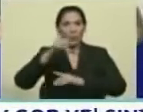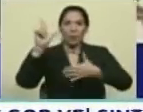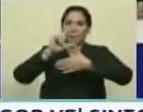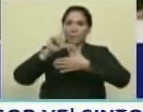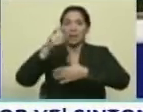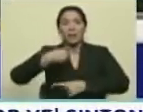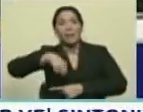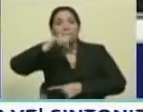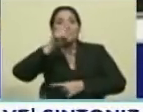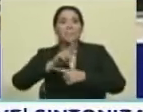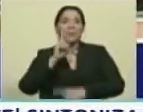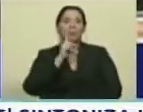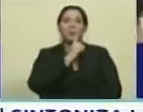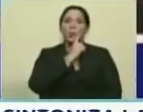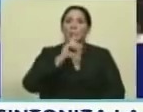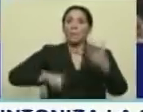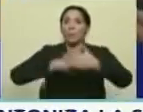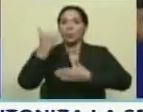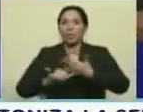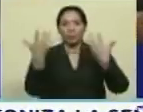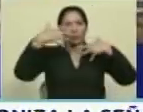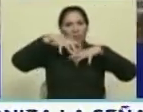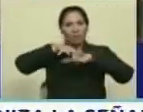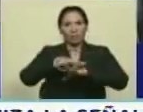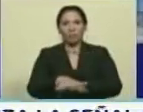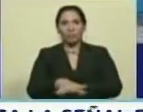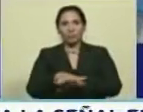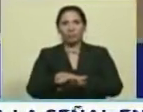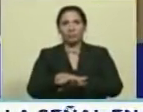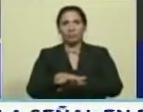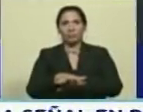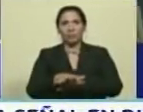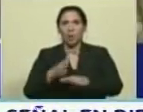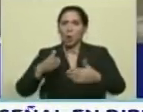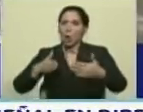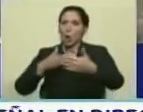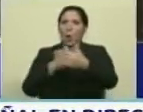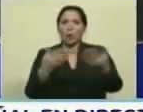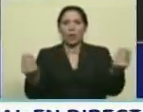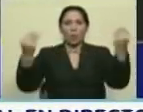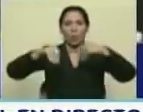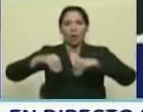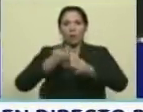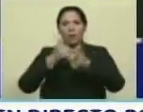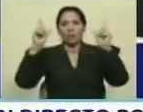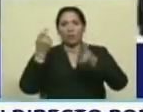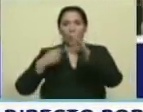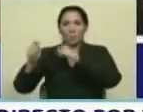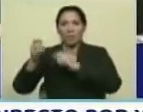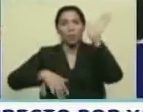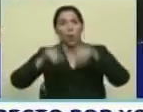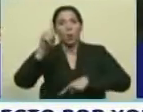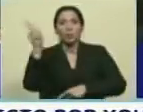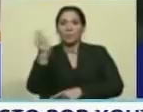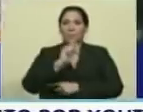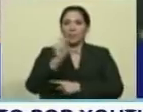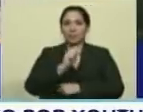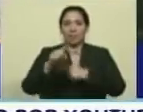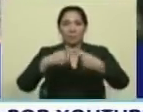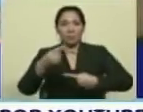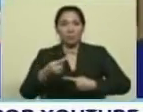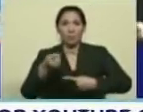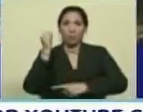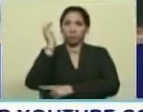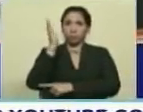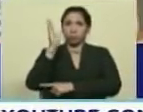nombre, porque era un proyecto de integración contra el Acuerdo de Libre Comercio. 11 meses después, en la Cumbre de las Américas